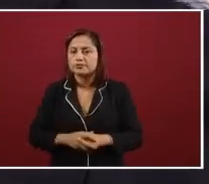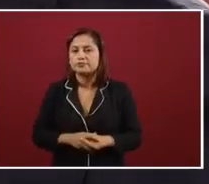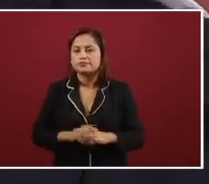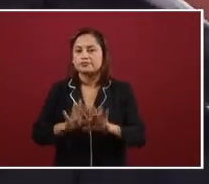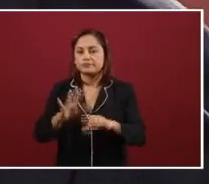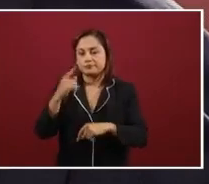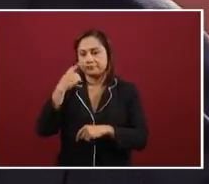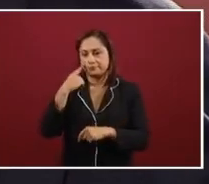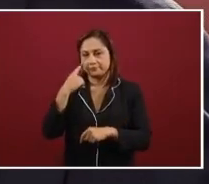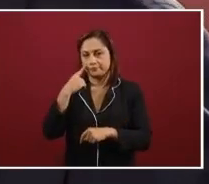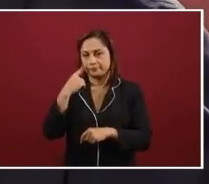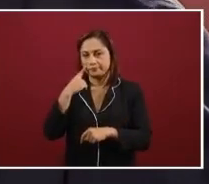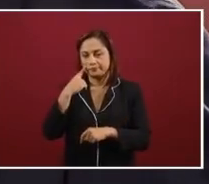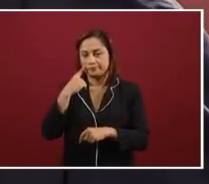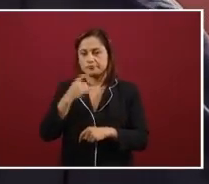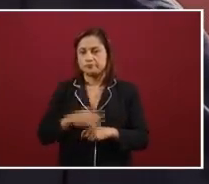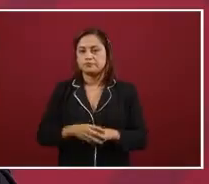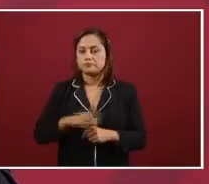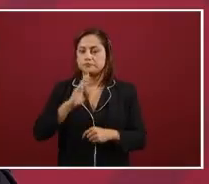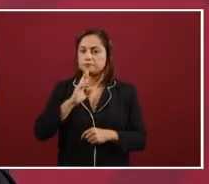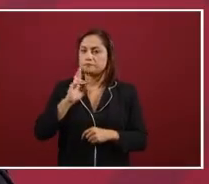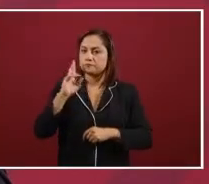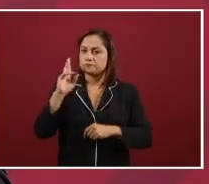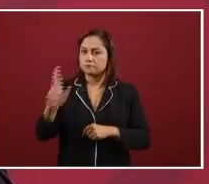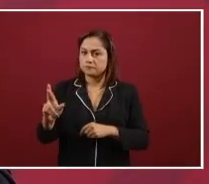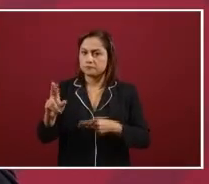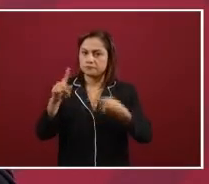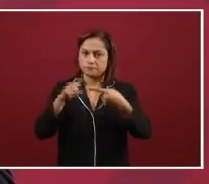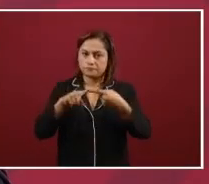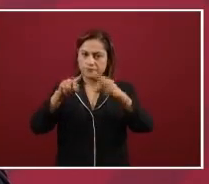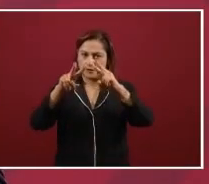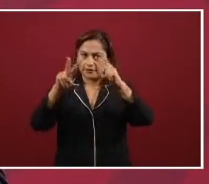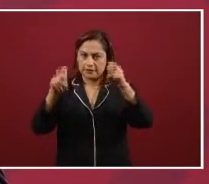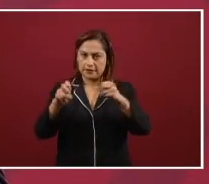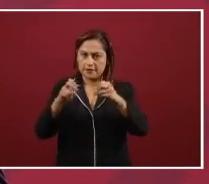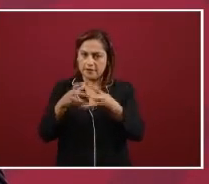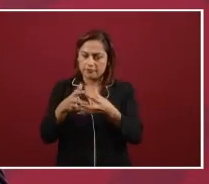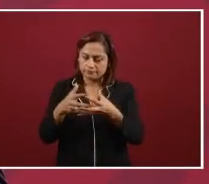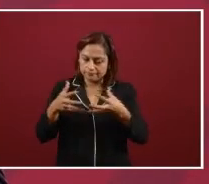para contestar lo del crecimiento,